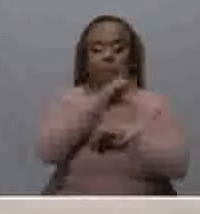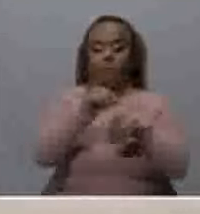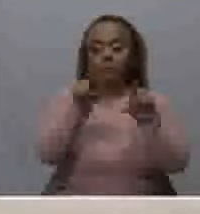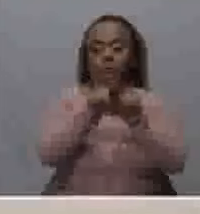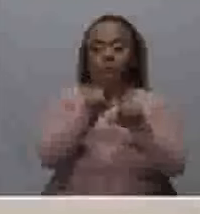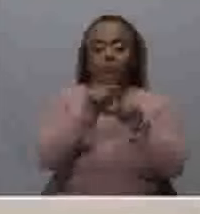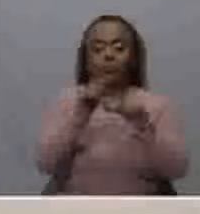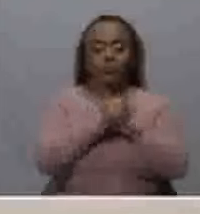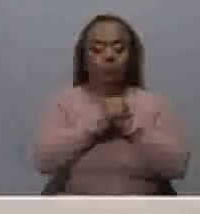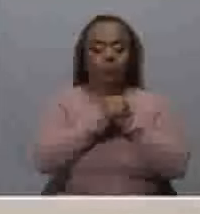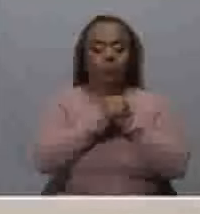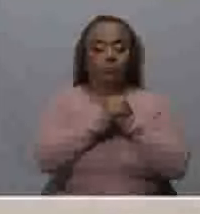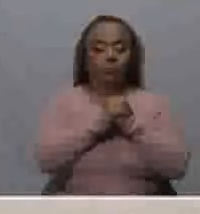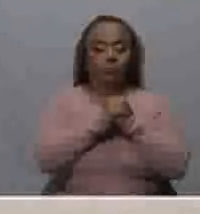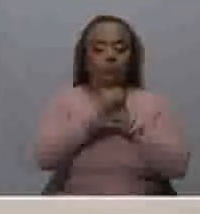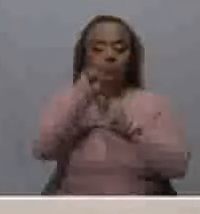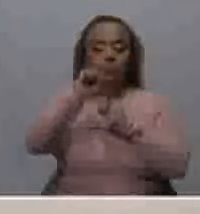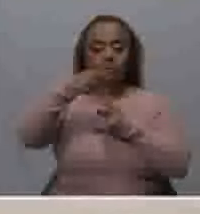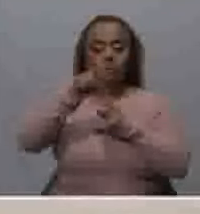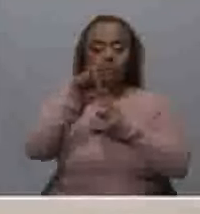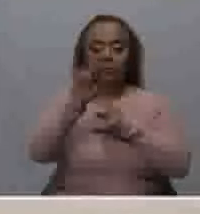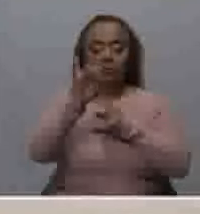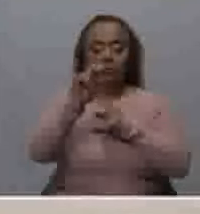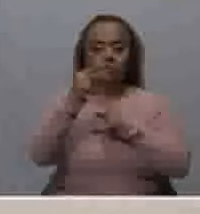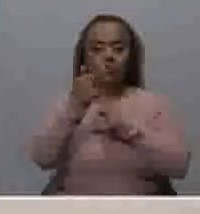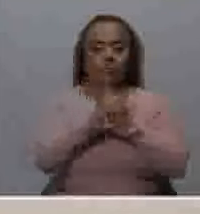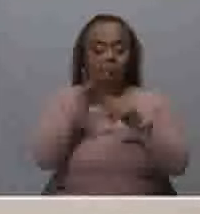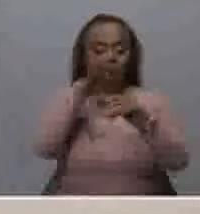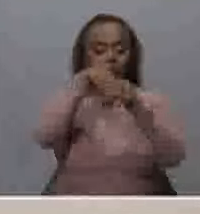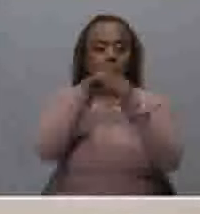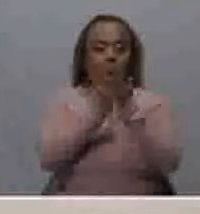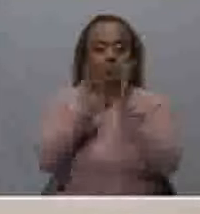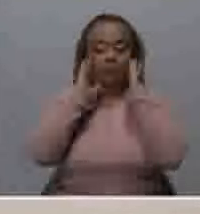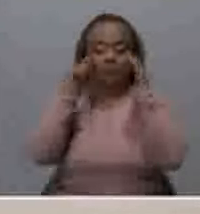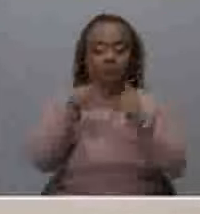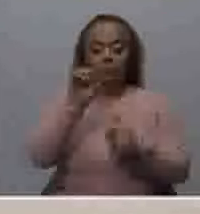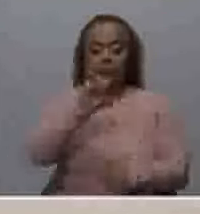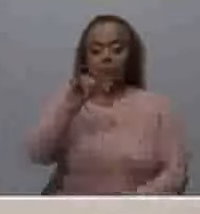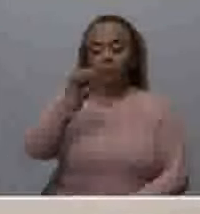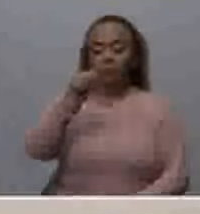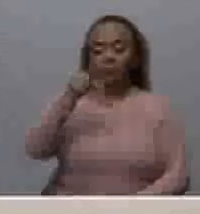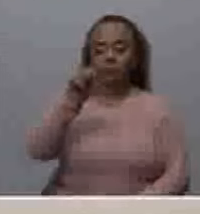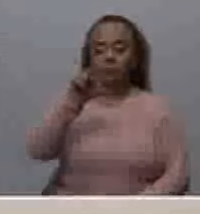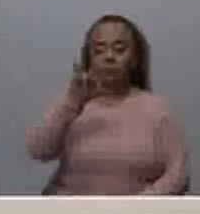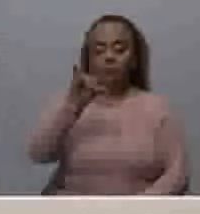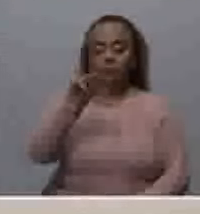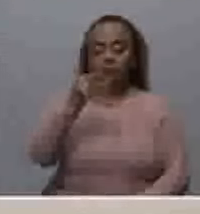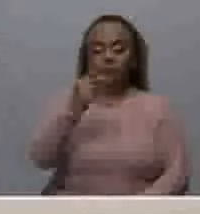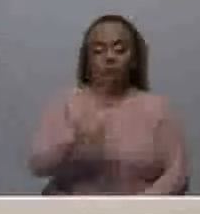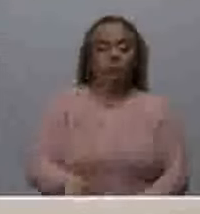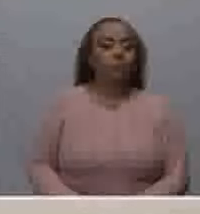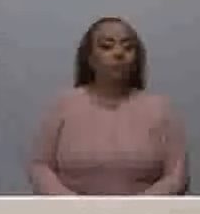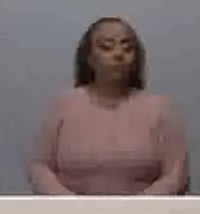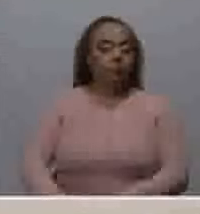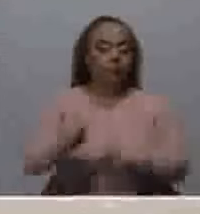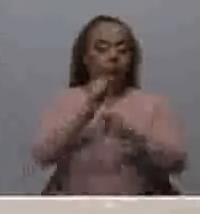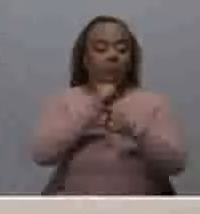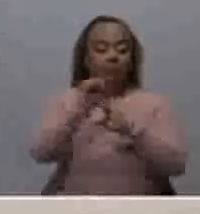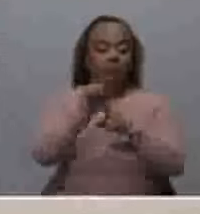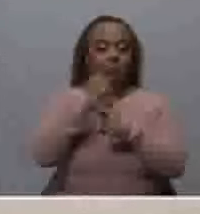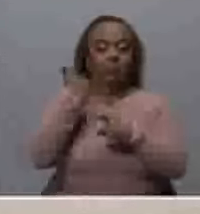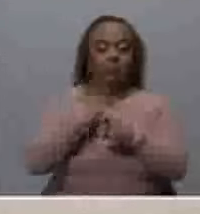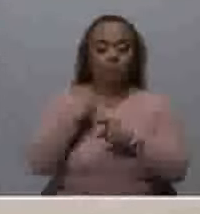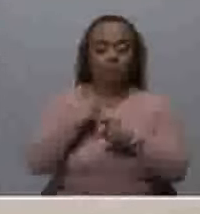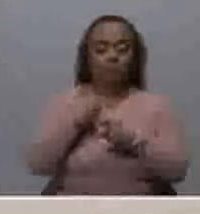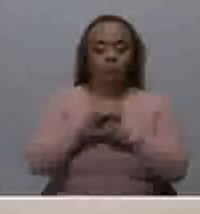hablando del tema de los sparrings, es que se va a involucrar a esta concentración como sparring el sobrino de Pablo Guanchop.